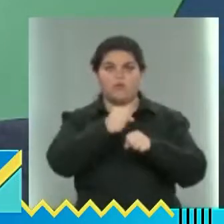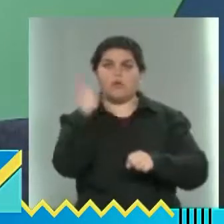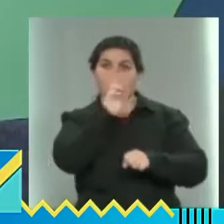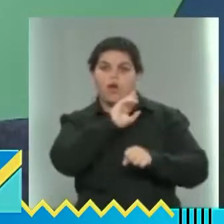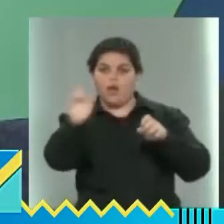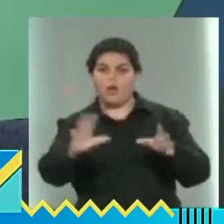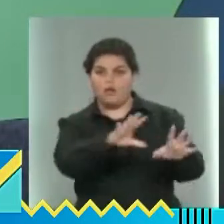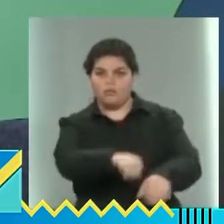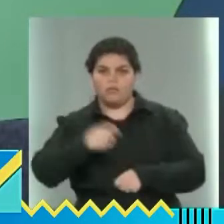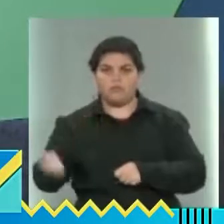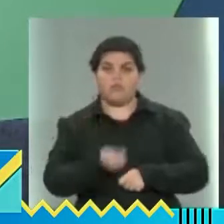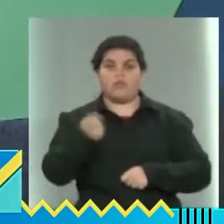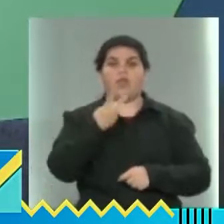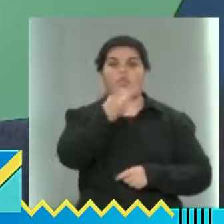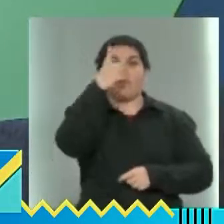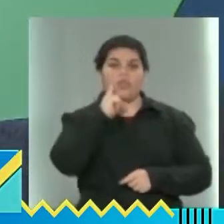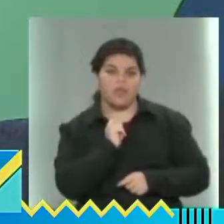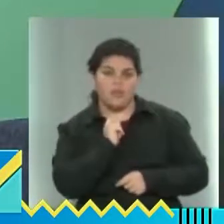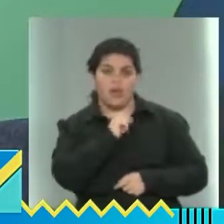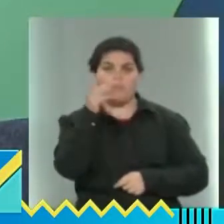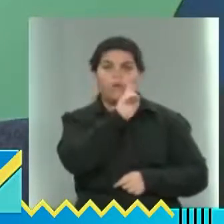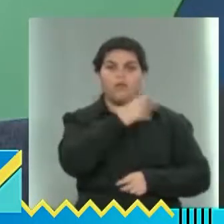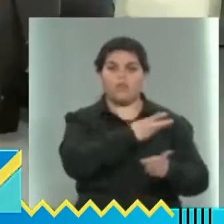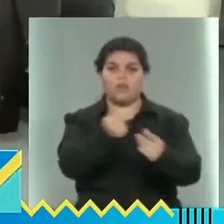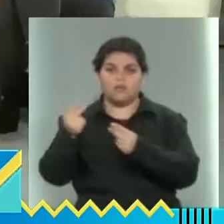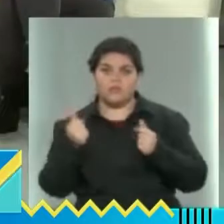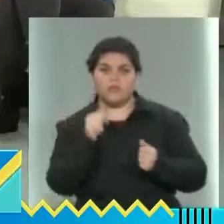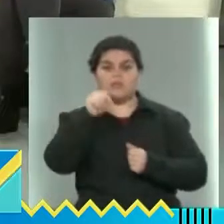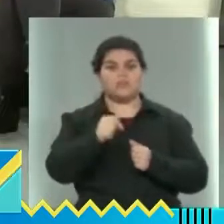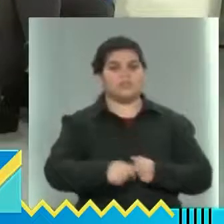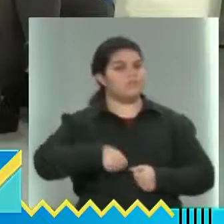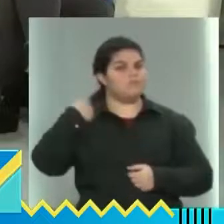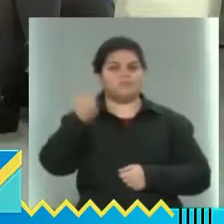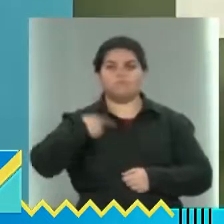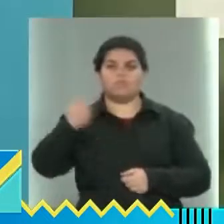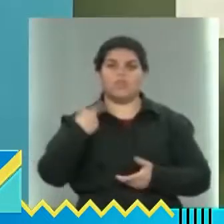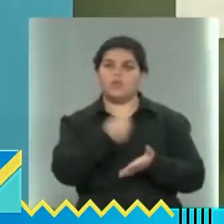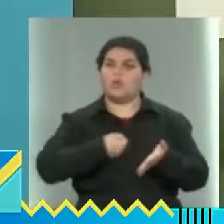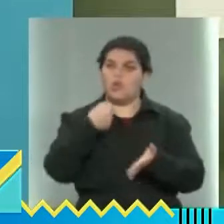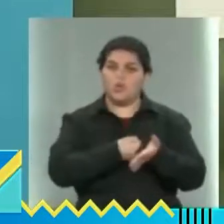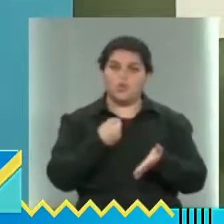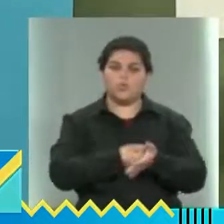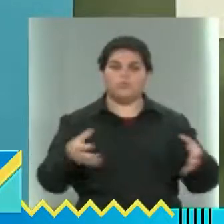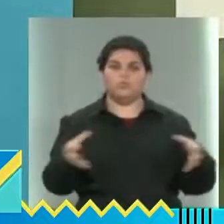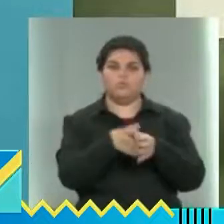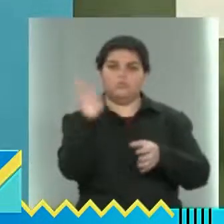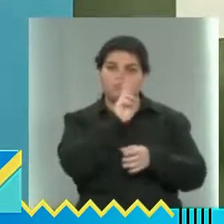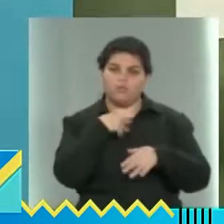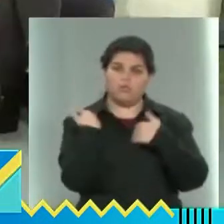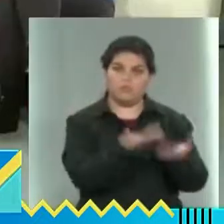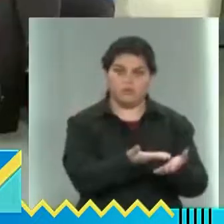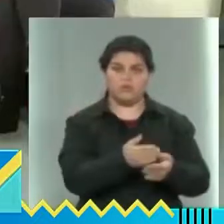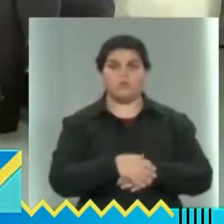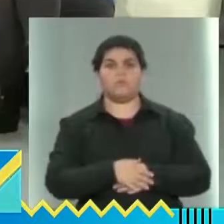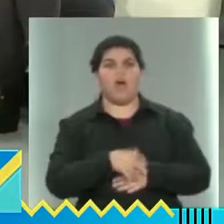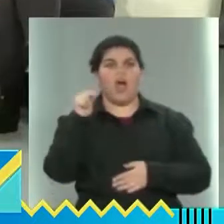mujeres cada 2 días, tema que muchas veces, que digamos que es una de las banderas principales del feminismo y sin embargo no es de todos los sectores, hoy no se habla más de la trata y